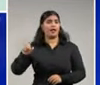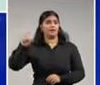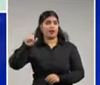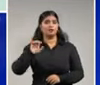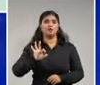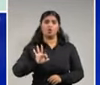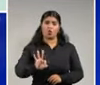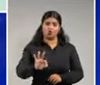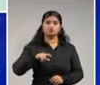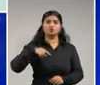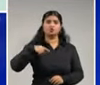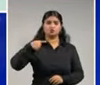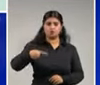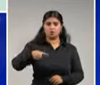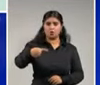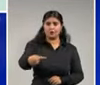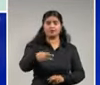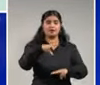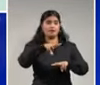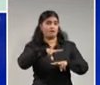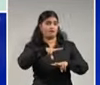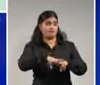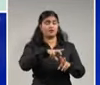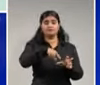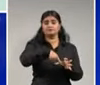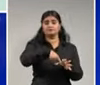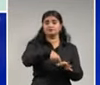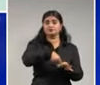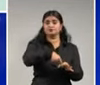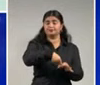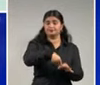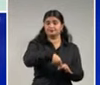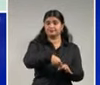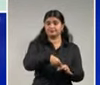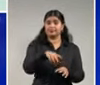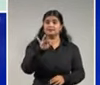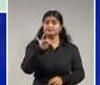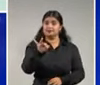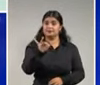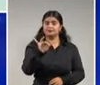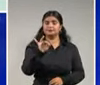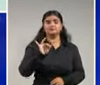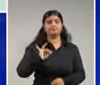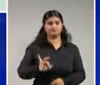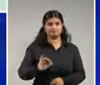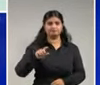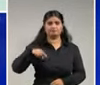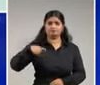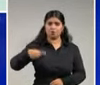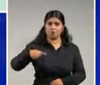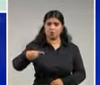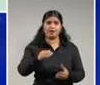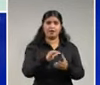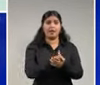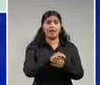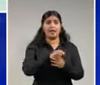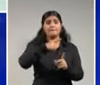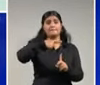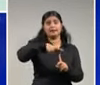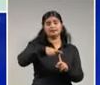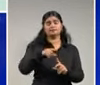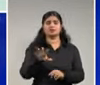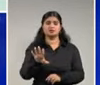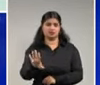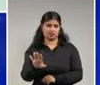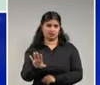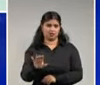La Habana y el municipio especial Isla de la Juventud con 7, Matanzas con 5. En estas